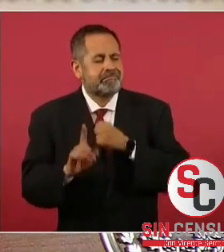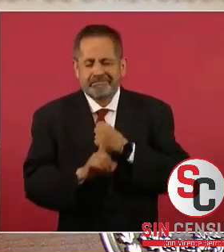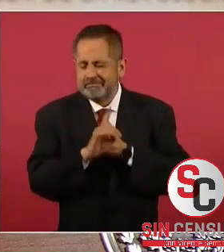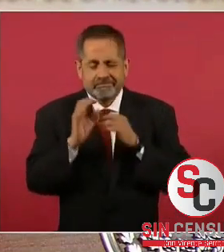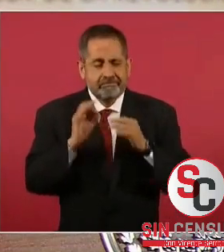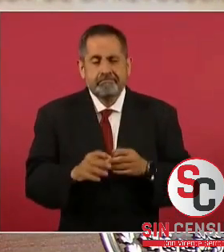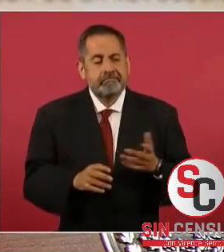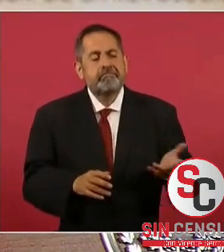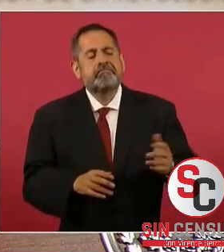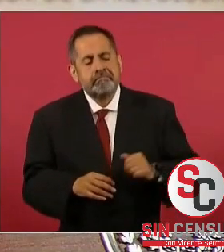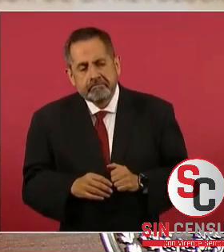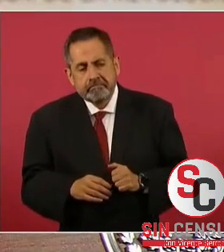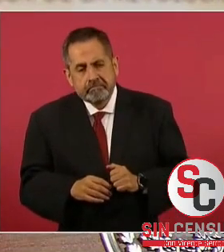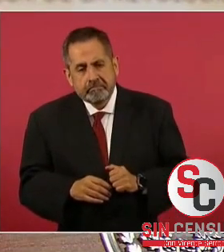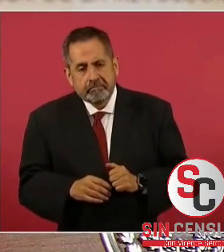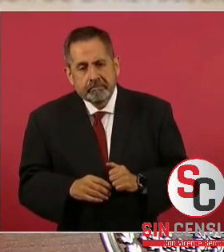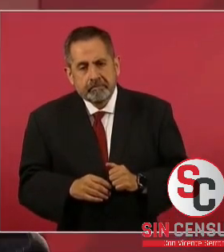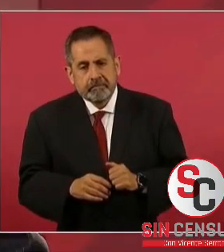si